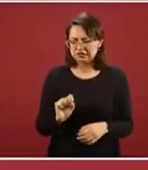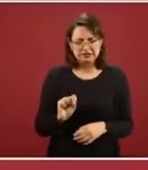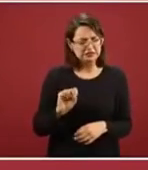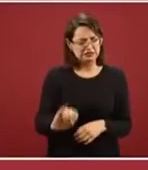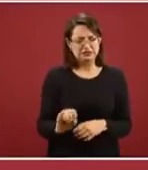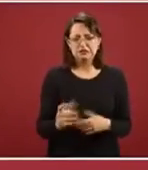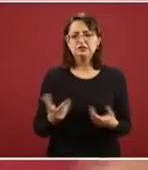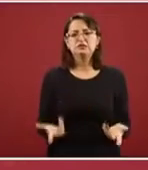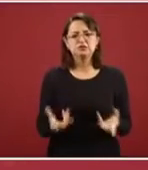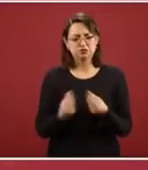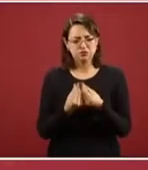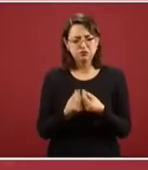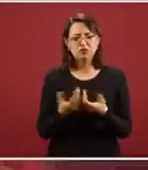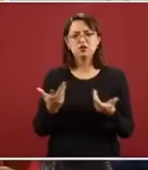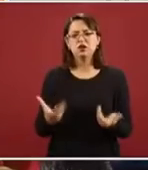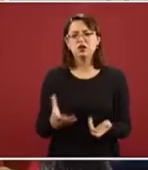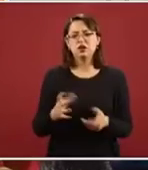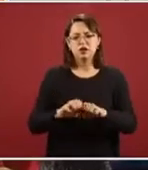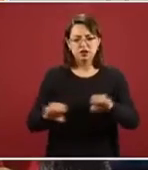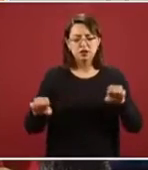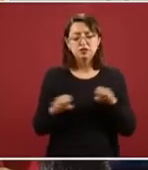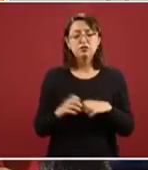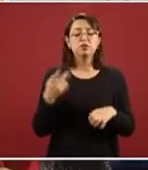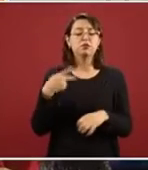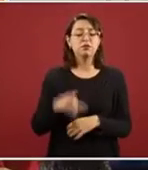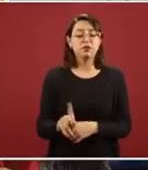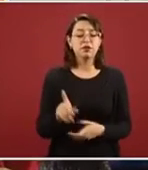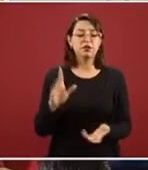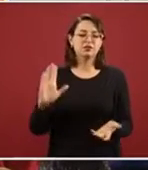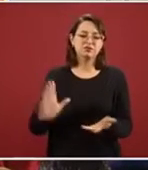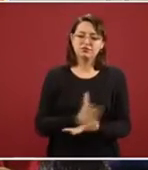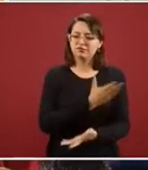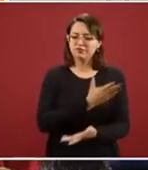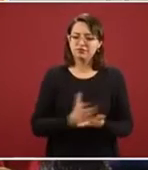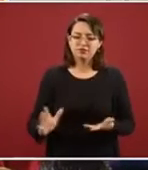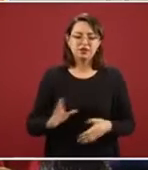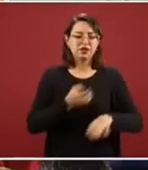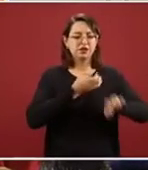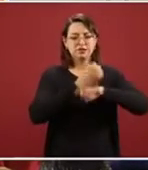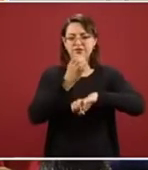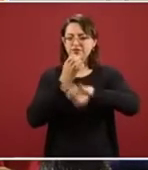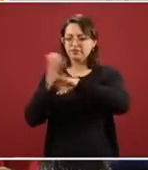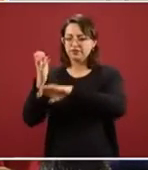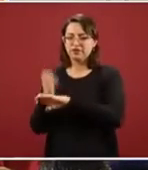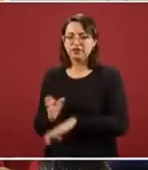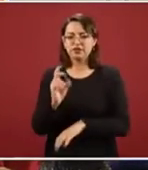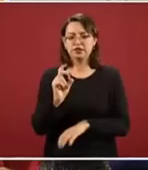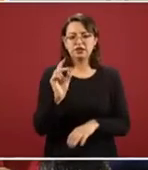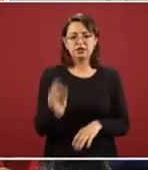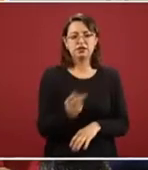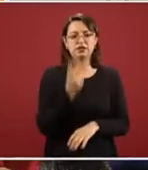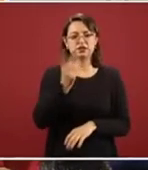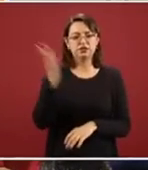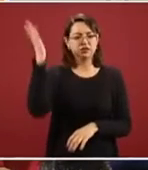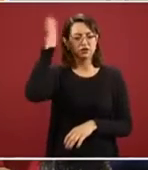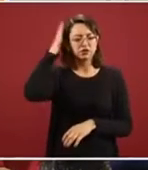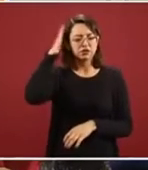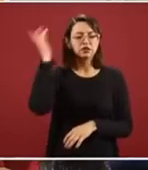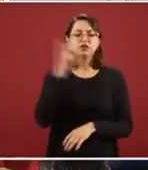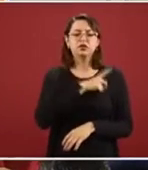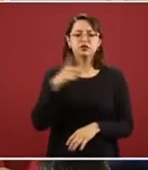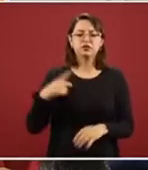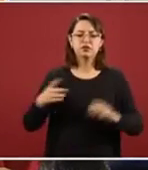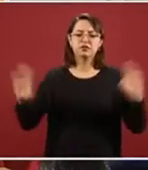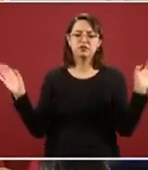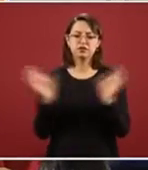extraordinaria, solidaria, constituimos un solo equipo, pero sí es nuestro objetivo que los 32 titulares estén certificados.